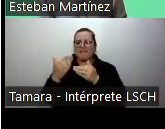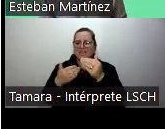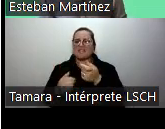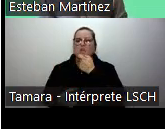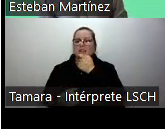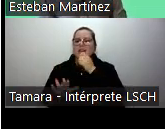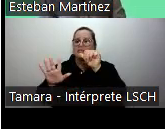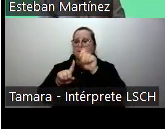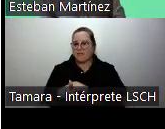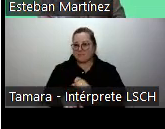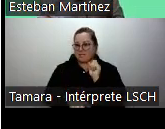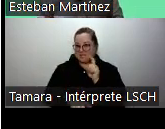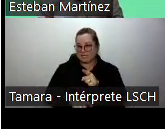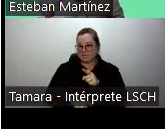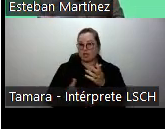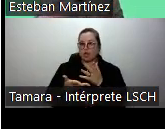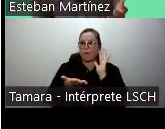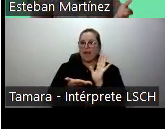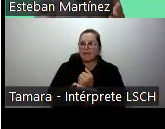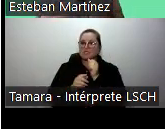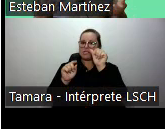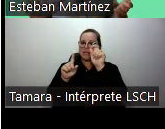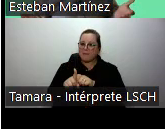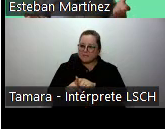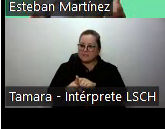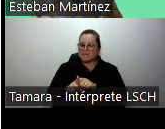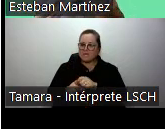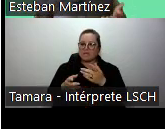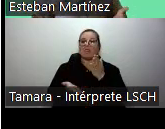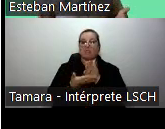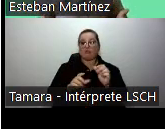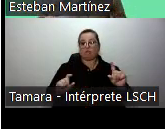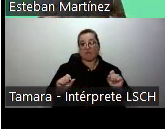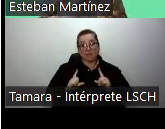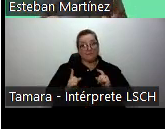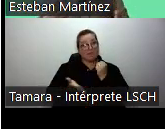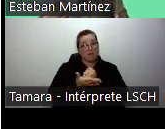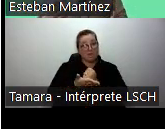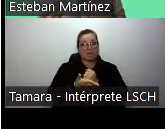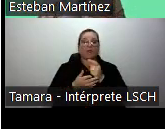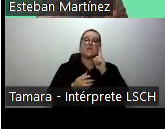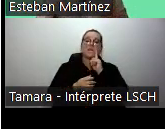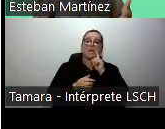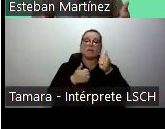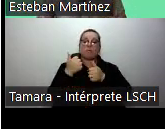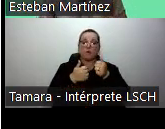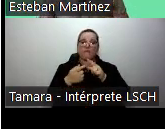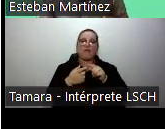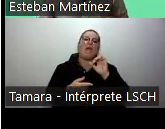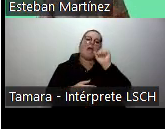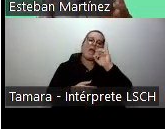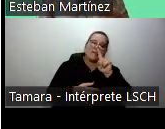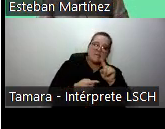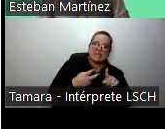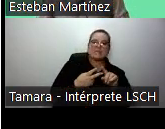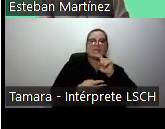se meses cómo puedo lograr ese nivel avanzado obviamente tienes que certificarte hay distintos tipos de pruebas por ejemplo hay el staff etcétera